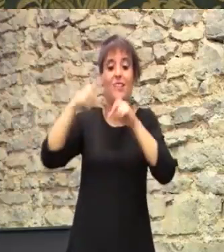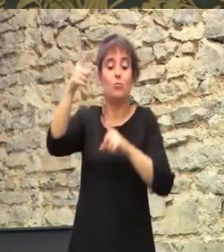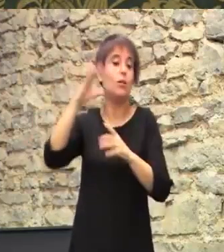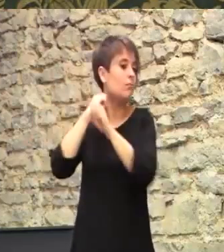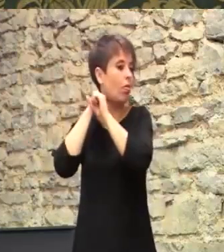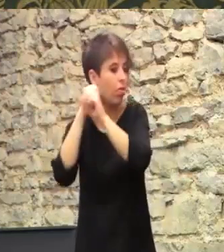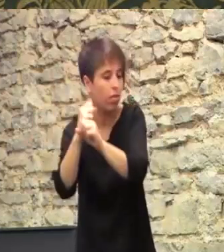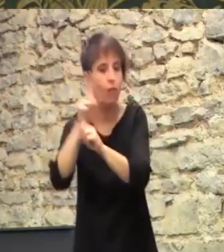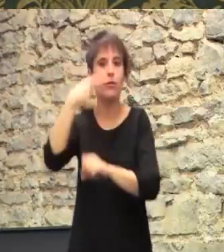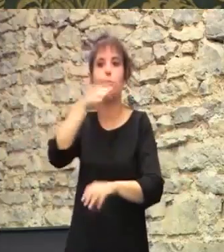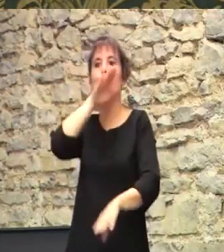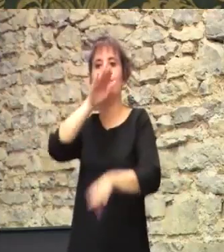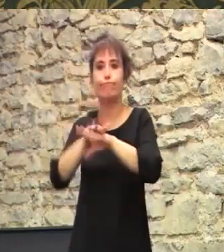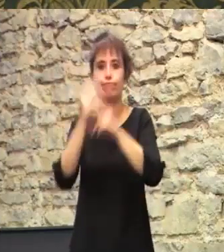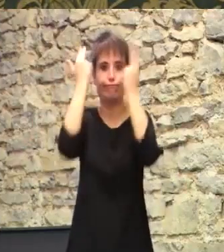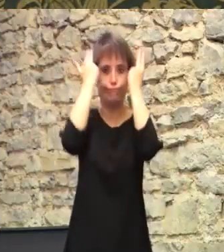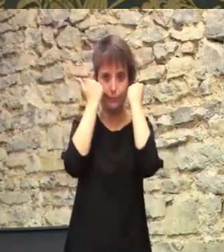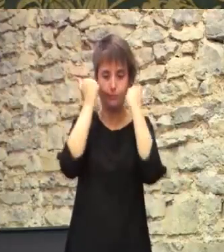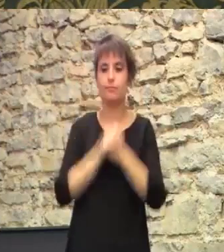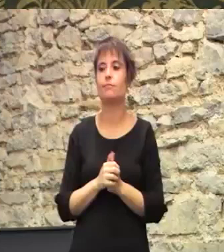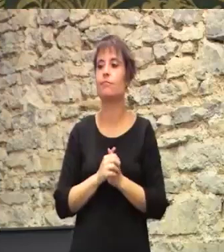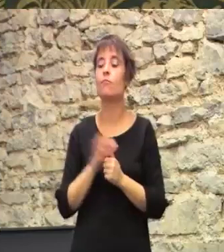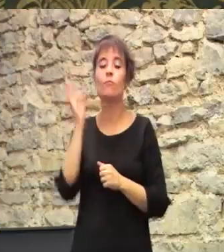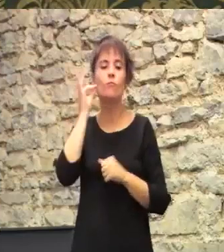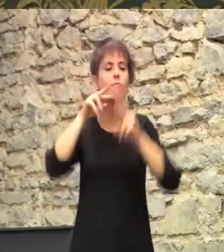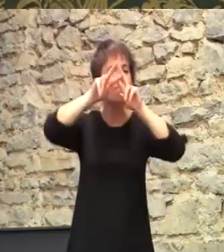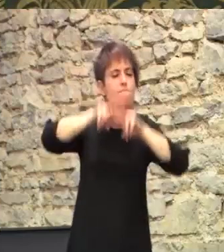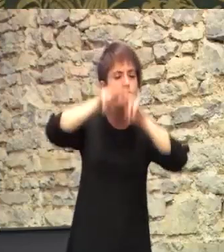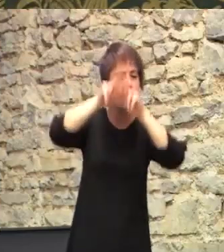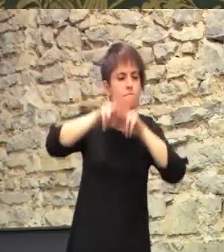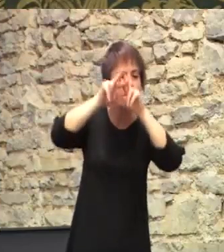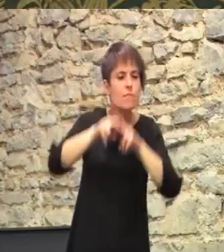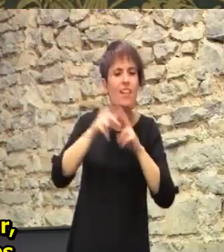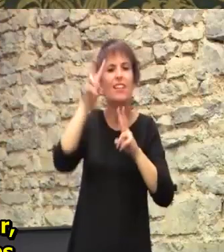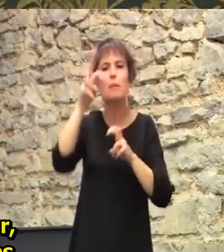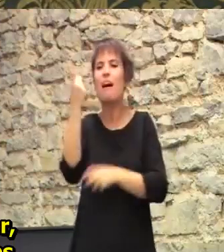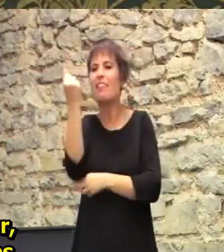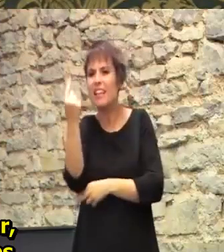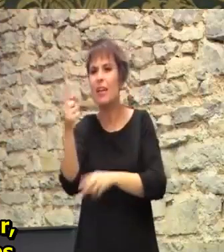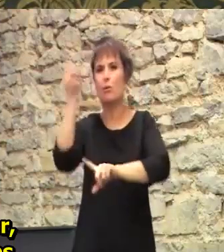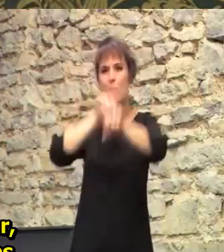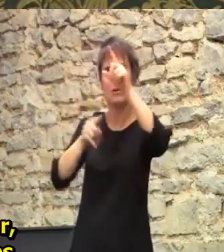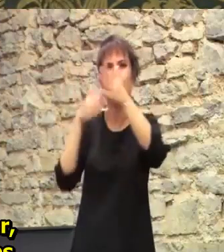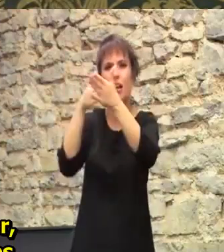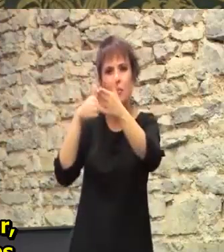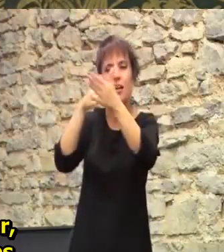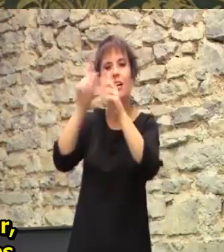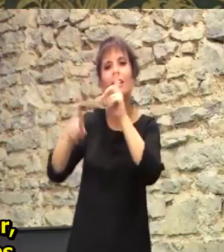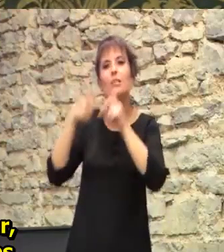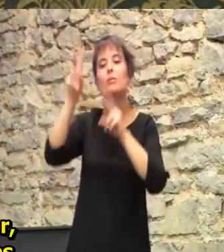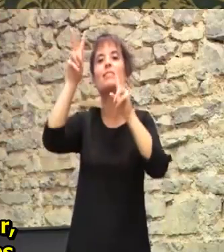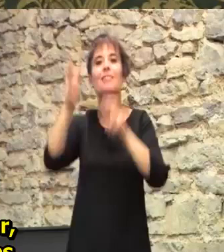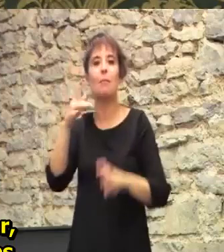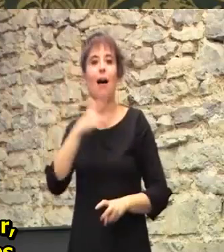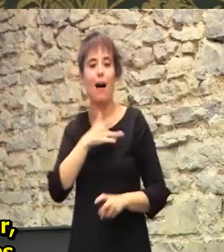y subordinación es comenzó investigando las dificultades de las mujeres con el dinero y continuó con temas clave como el